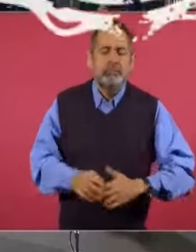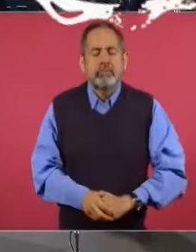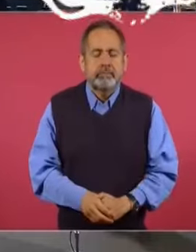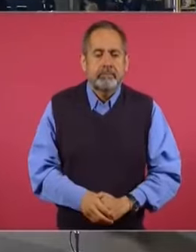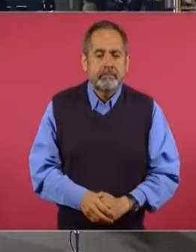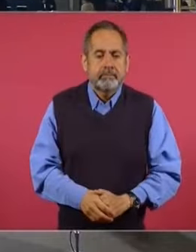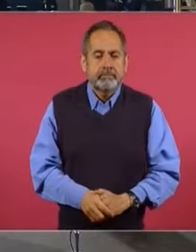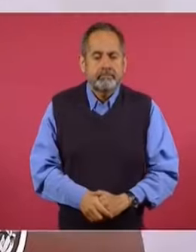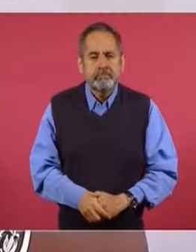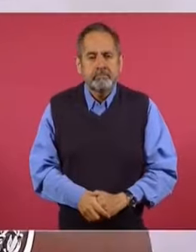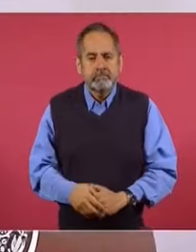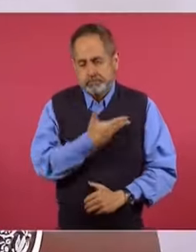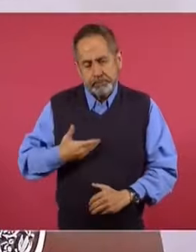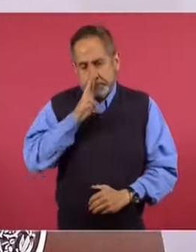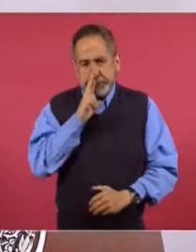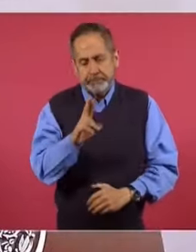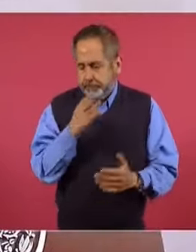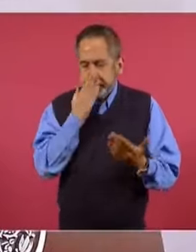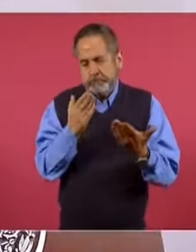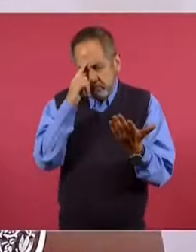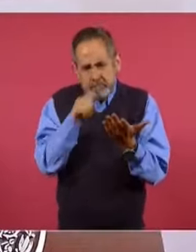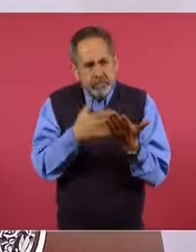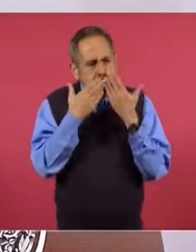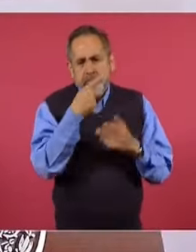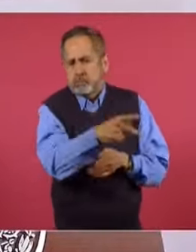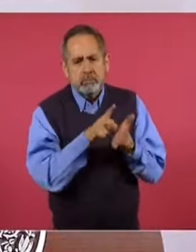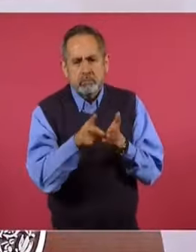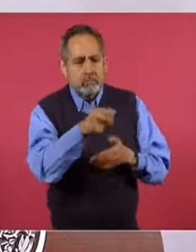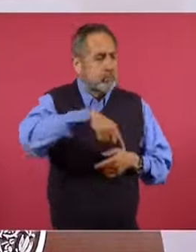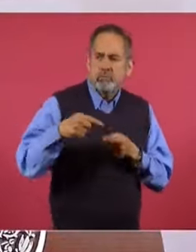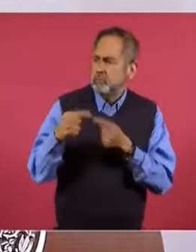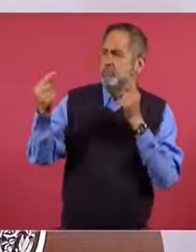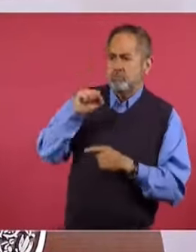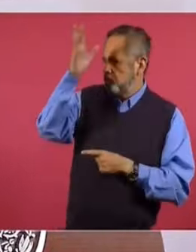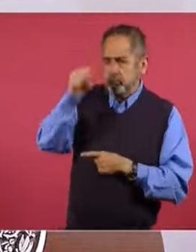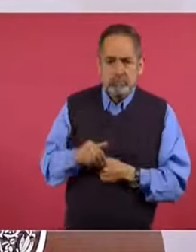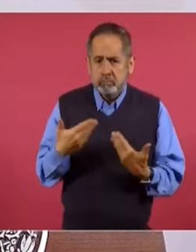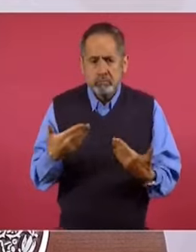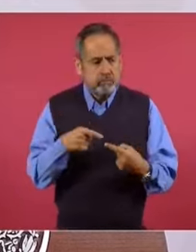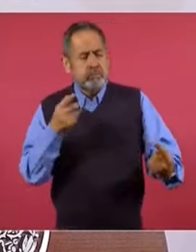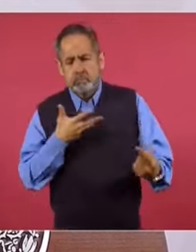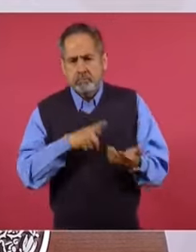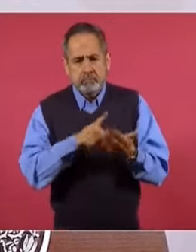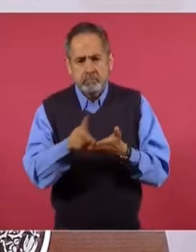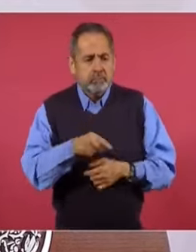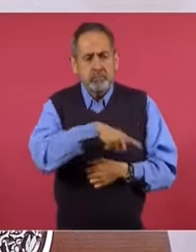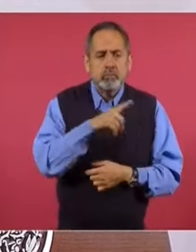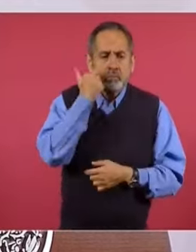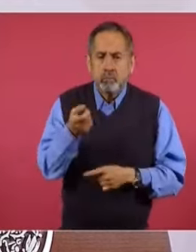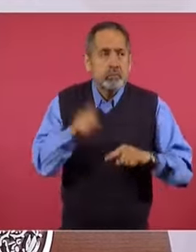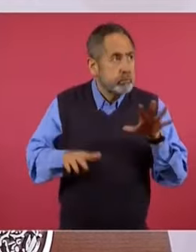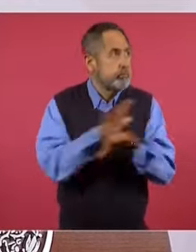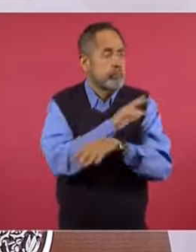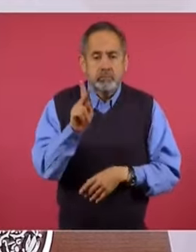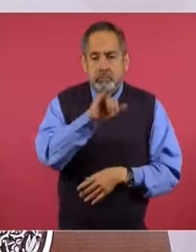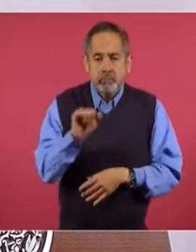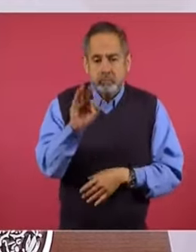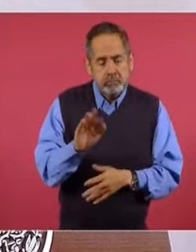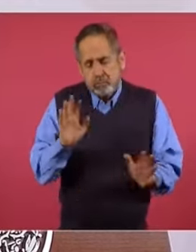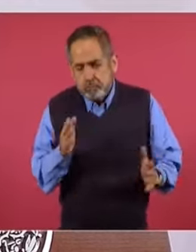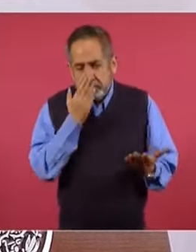No, creo que está en su derecho, como todos los que se oponen a que se reforme el Poder Judicial. Sin